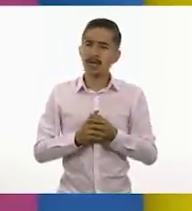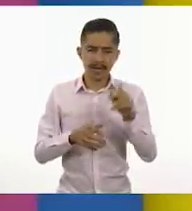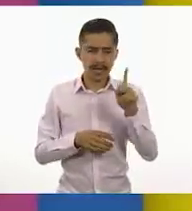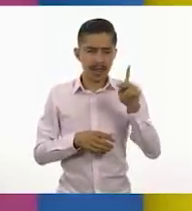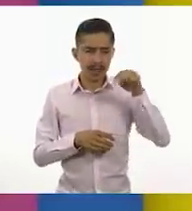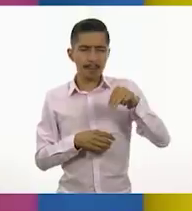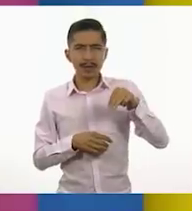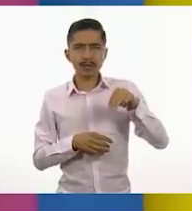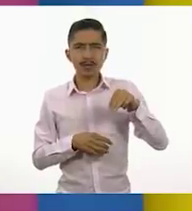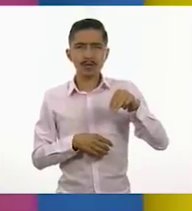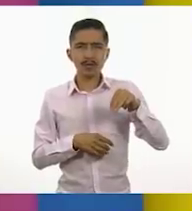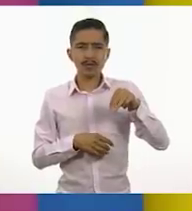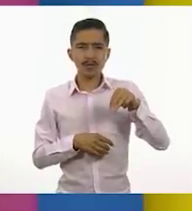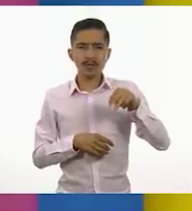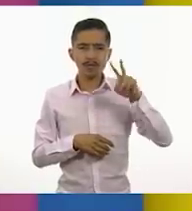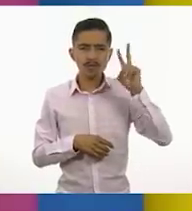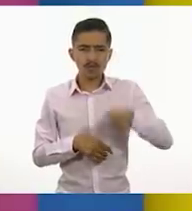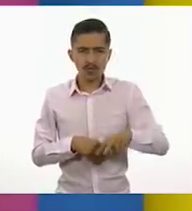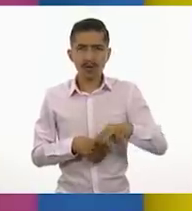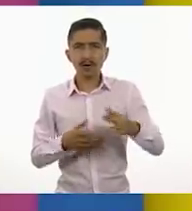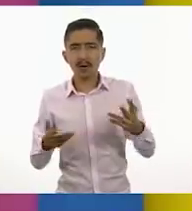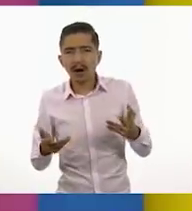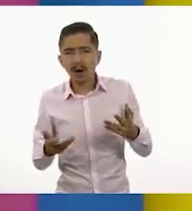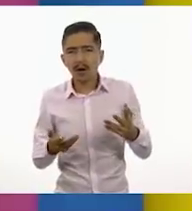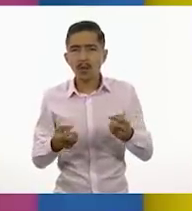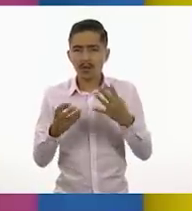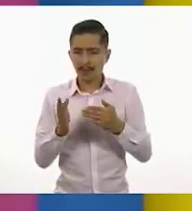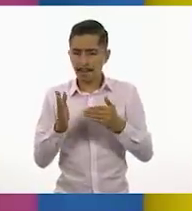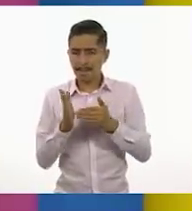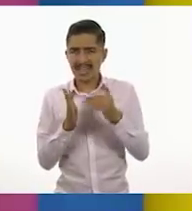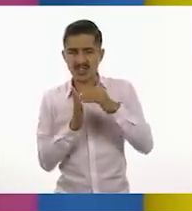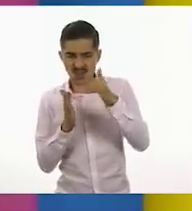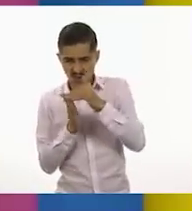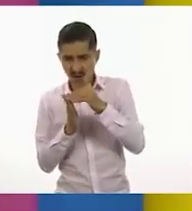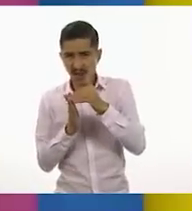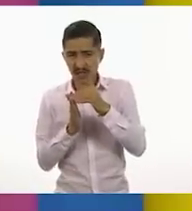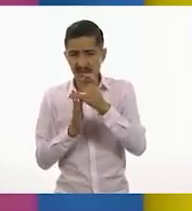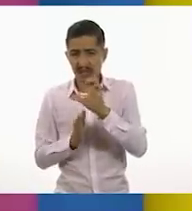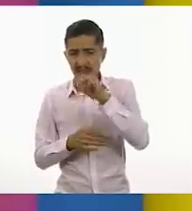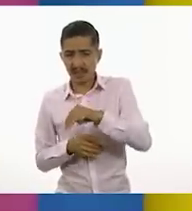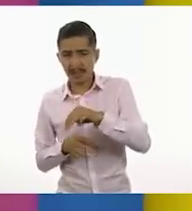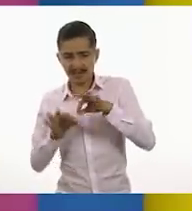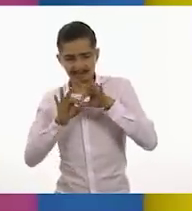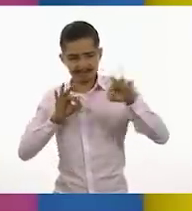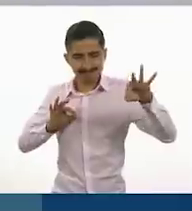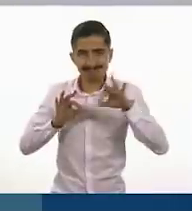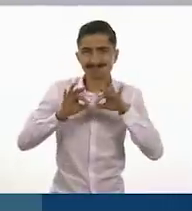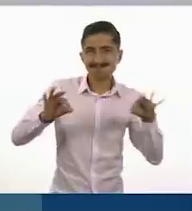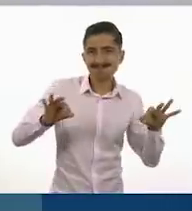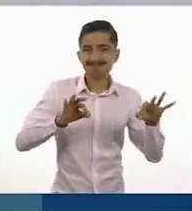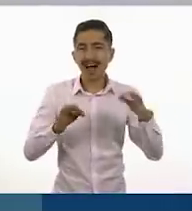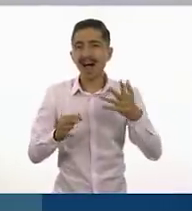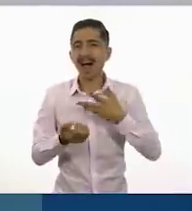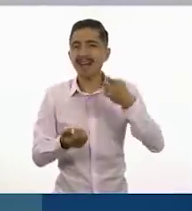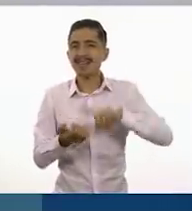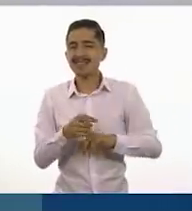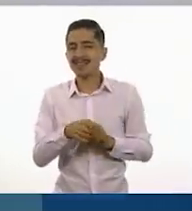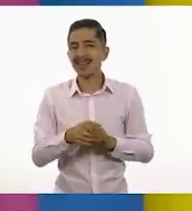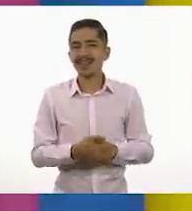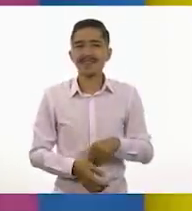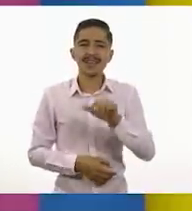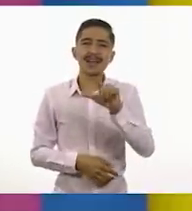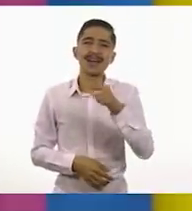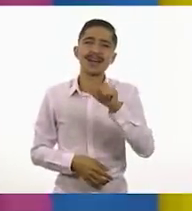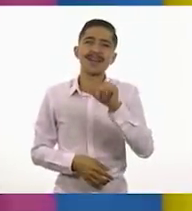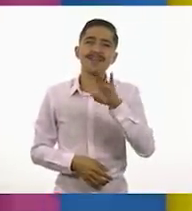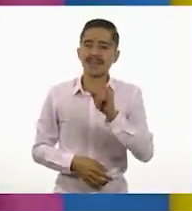kilómetros en realidad son y cuántos millones de centímetros hay entre cada una de estas distancias. Sí, muy bien. Pues Gaby, como